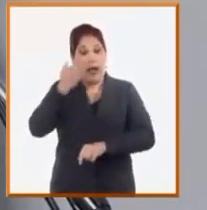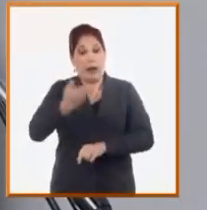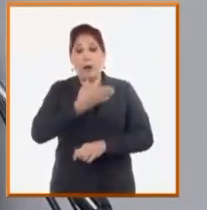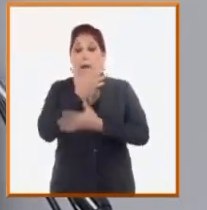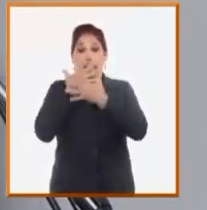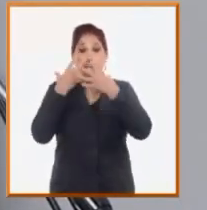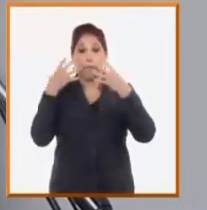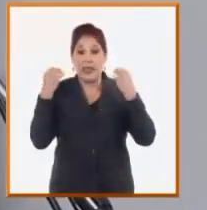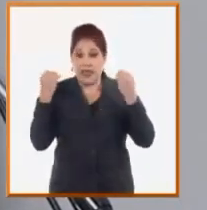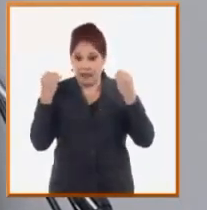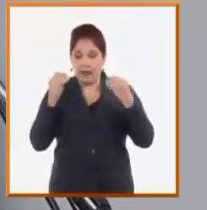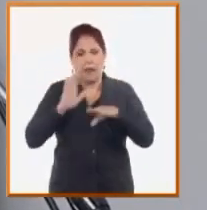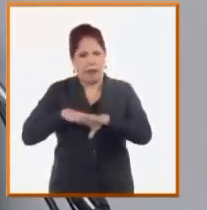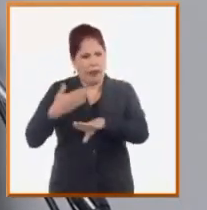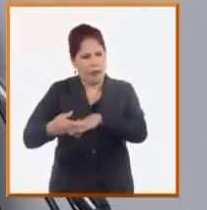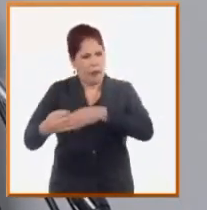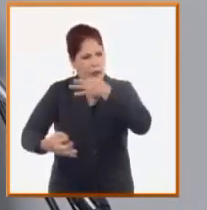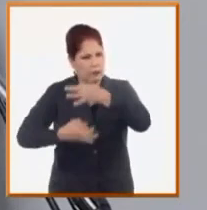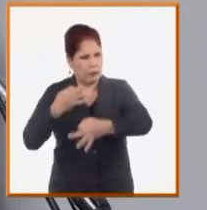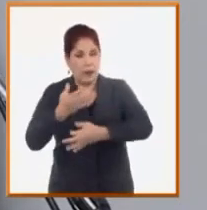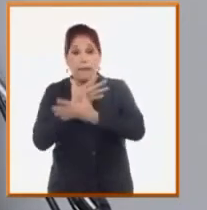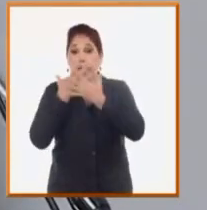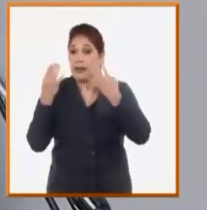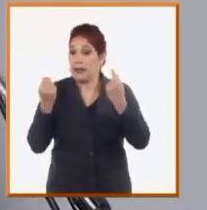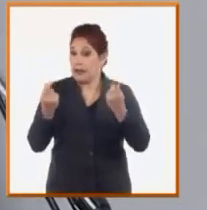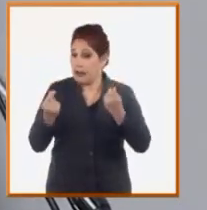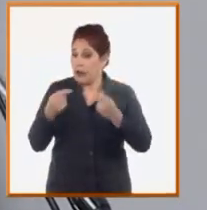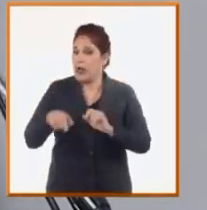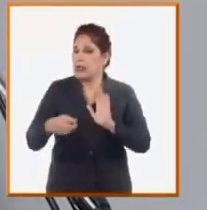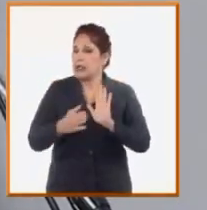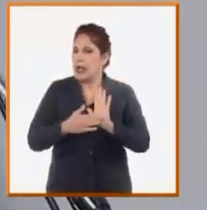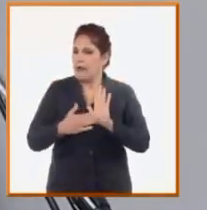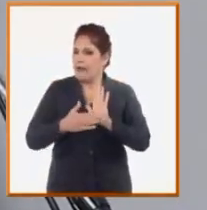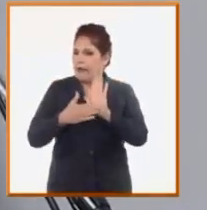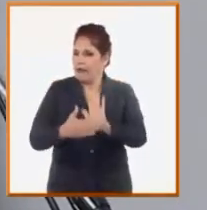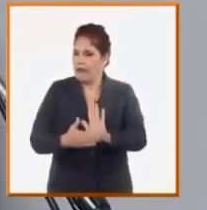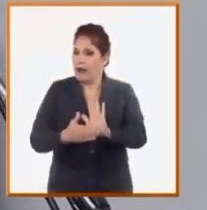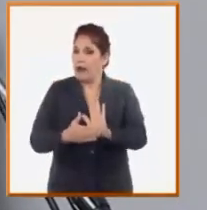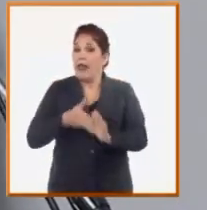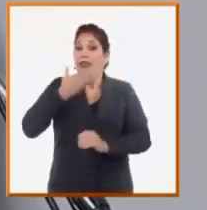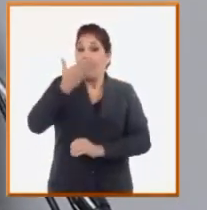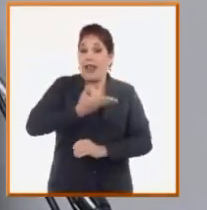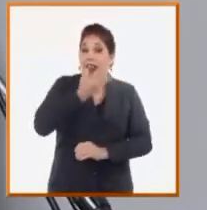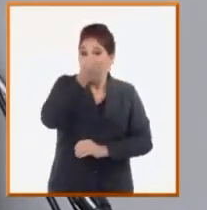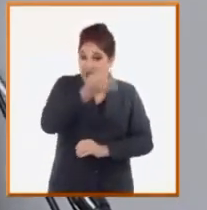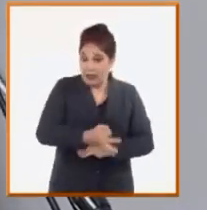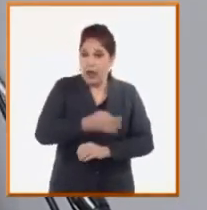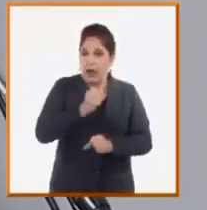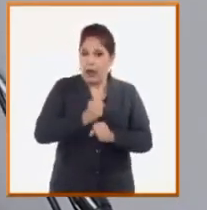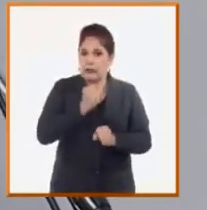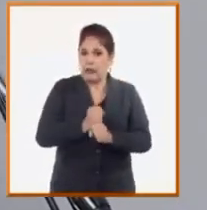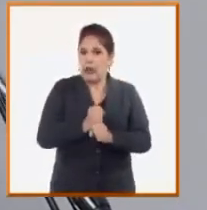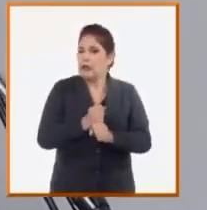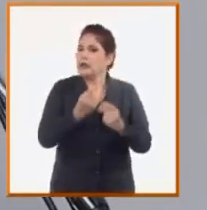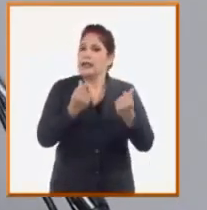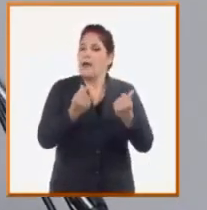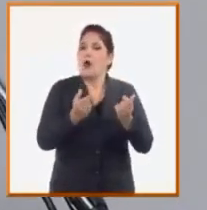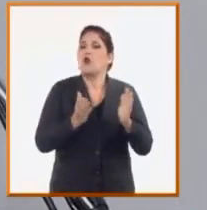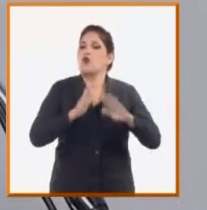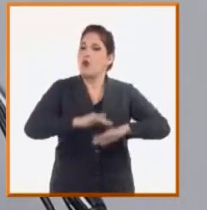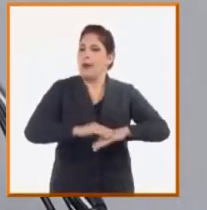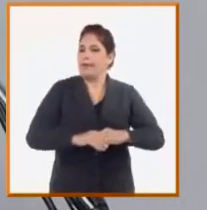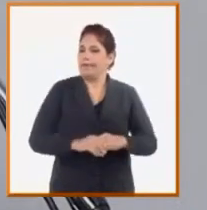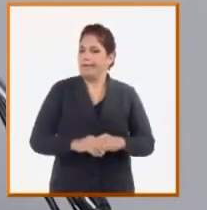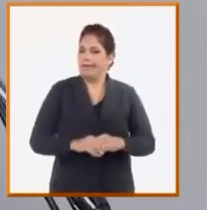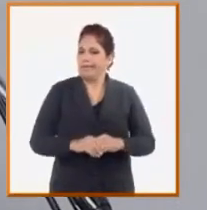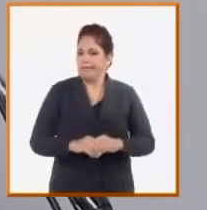pérdidas, algo de lo que voy a hablar más adelante también, donde se evidencia que generalmente lo que se declara no son la cantidad de trabajadores que en efectivo se